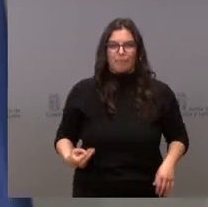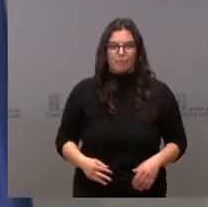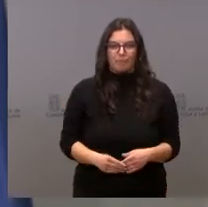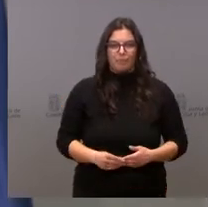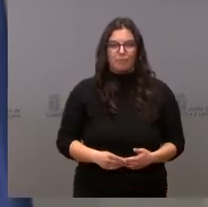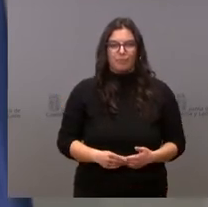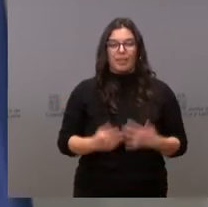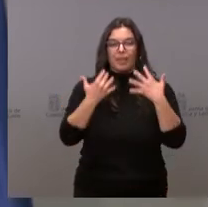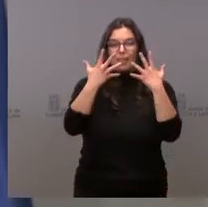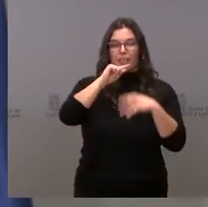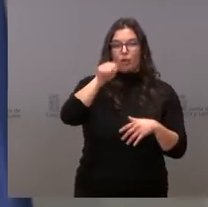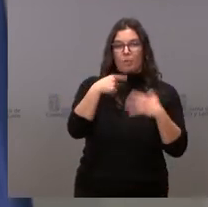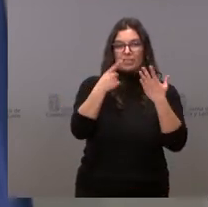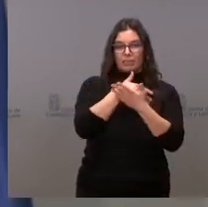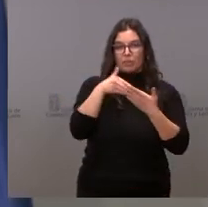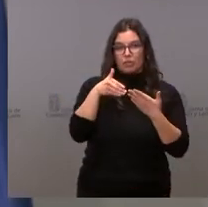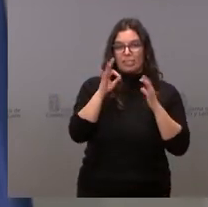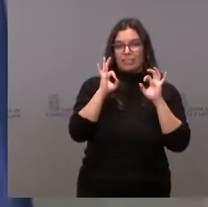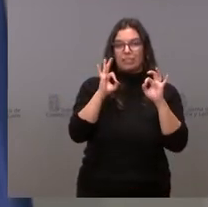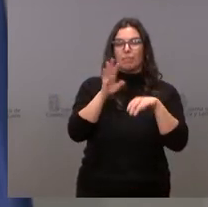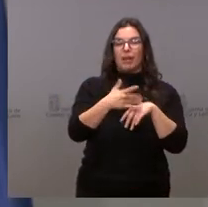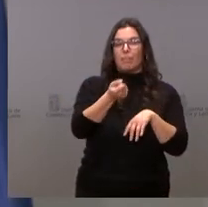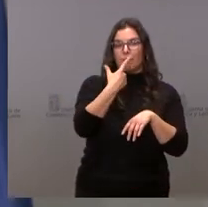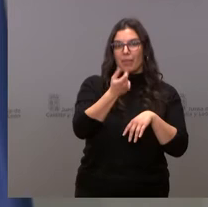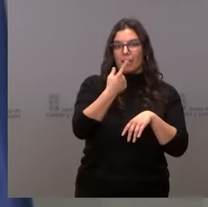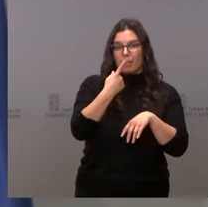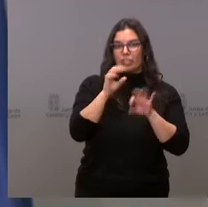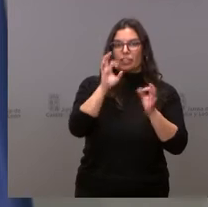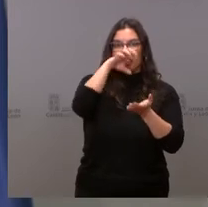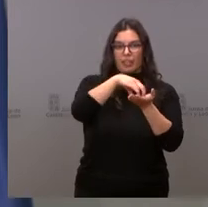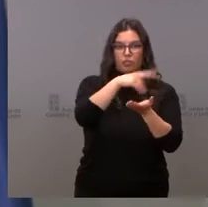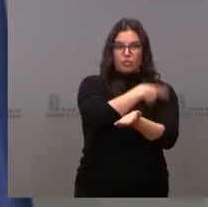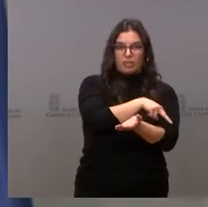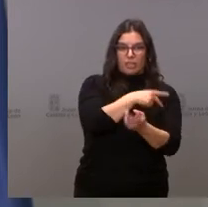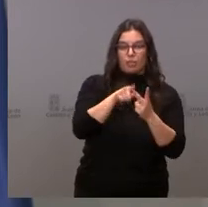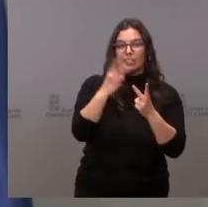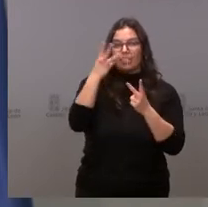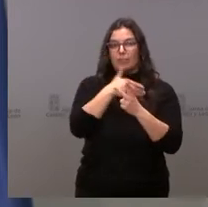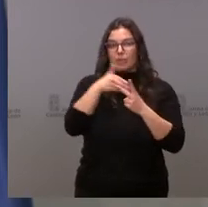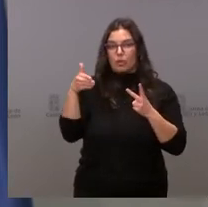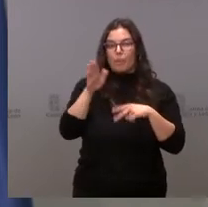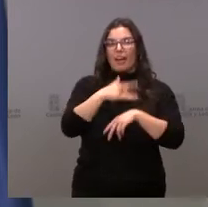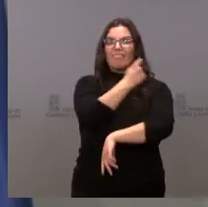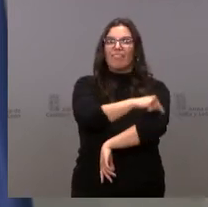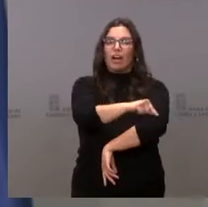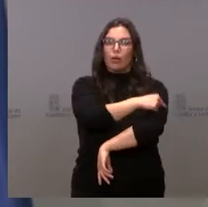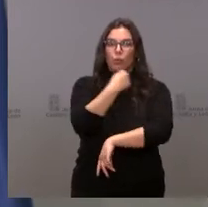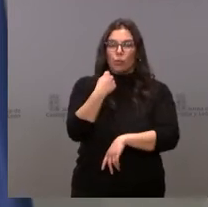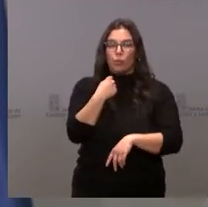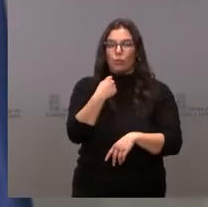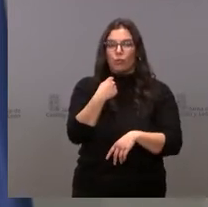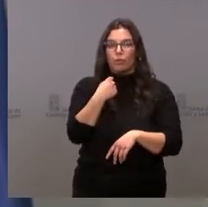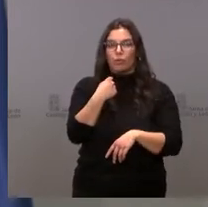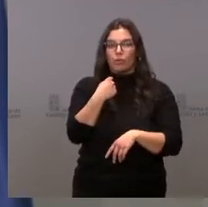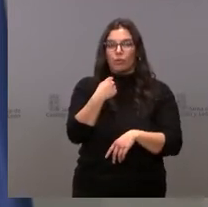10 6 millones para medicamentos en centros sanitarios y más de 3 millones para vacunas frente al spears el